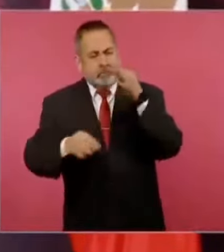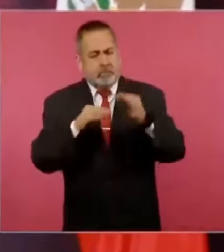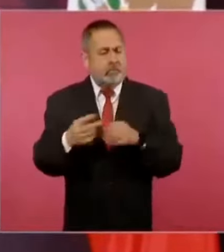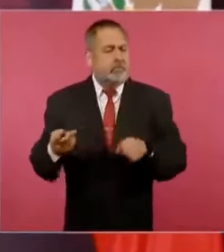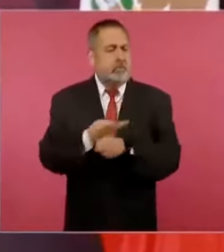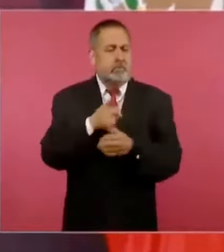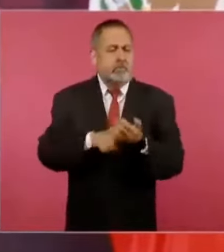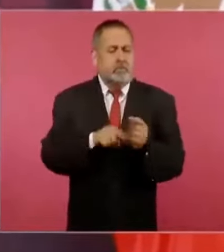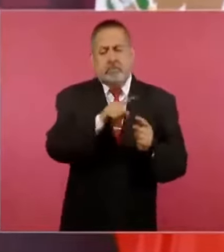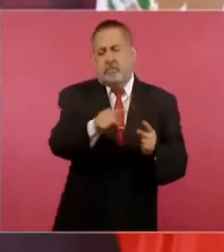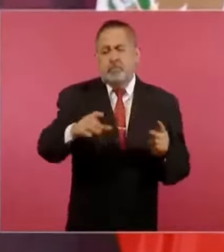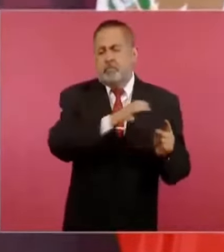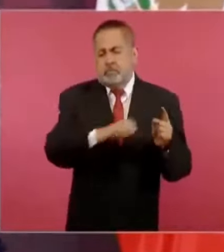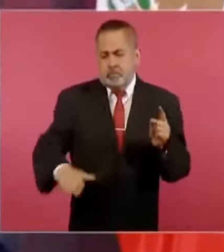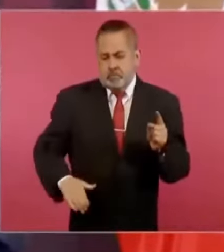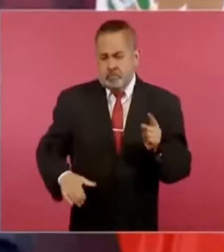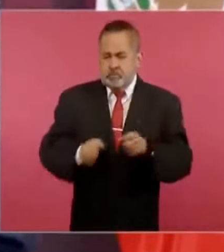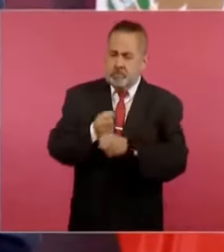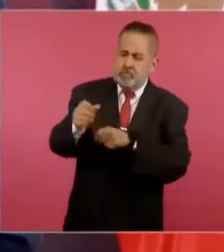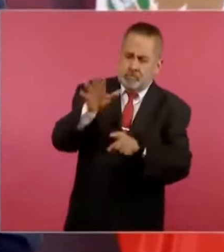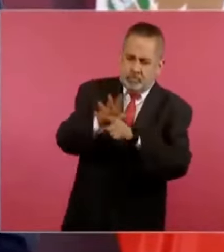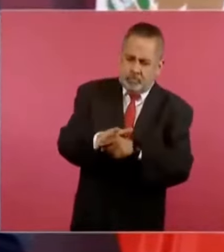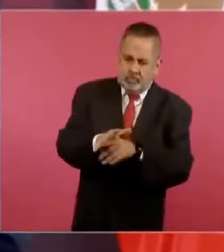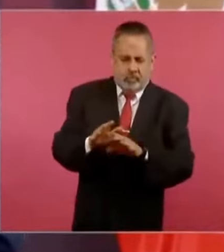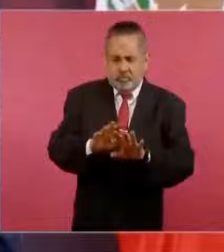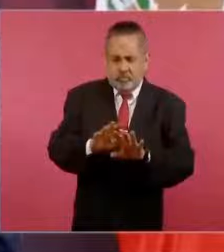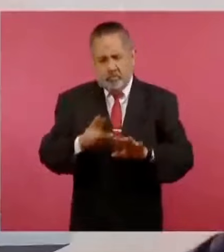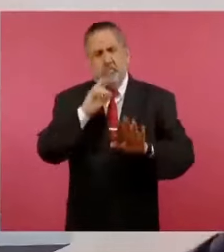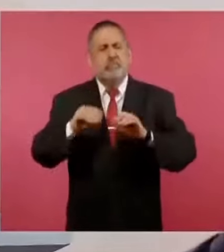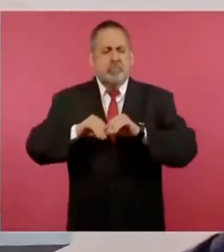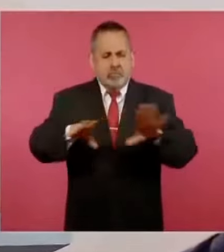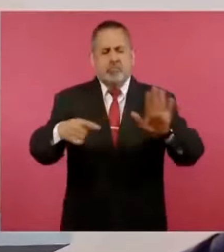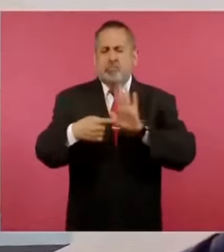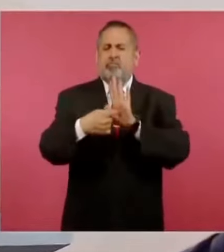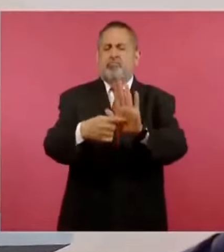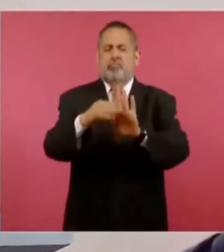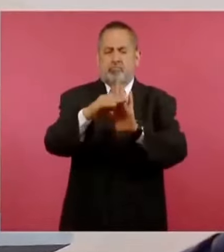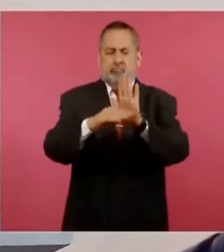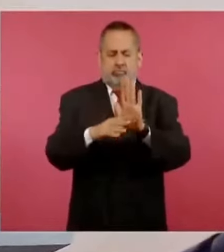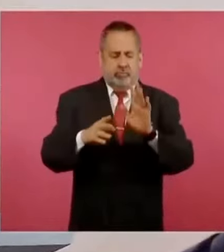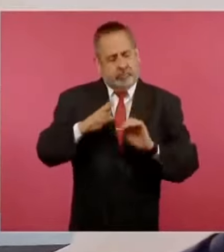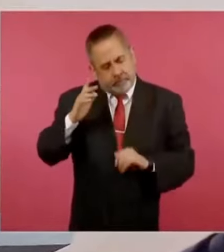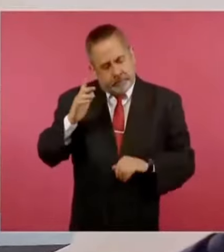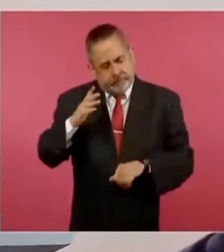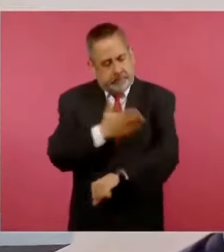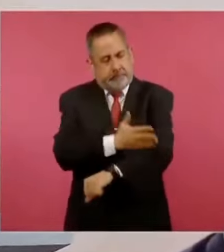candidatos agredidos, o sea, tener la información, y toco madera, pero